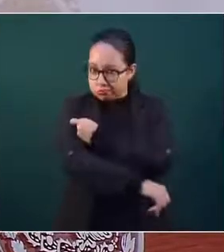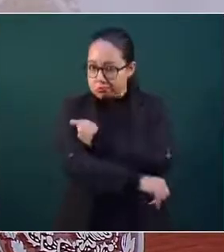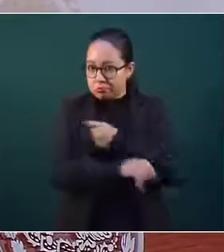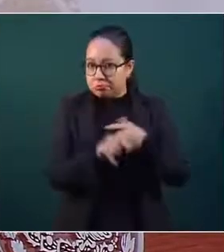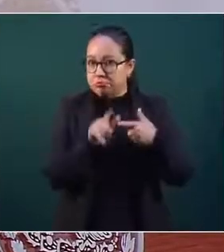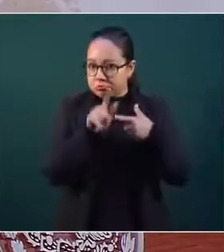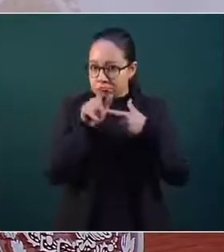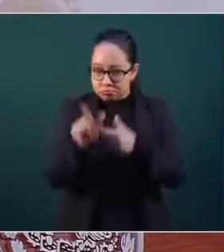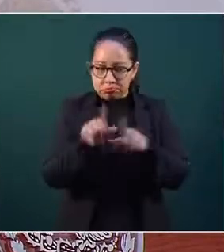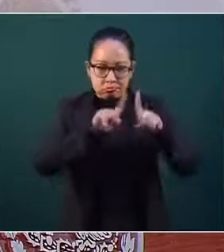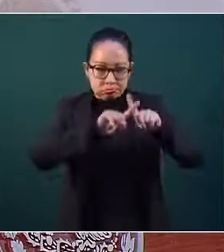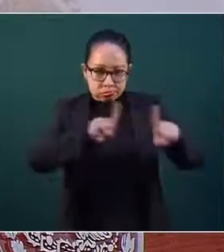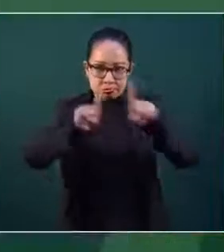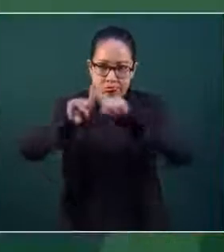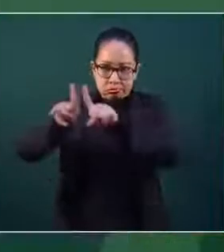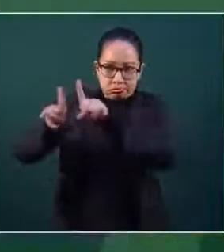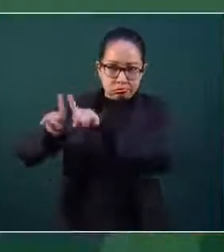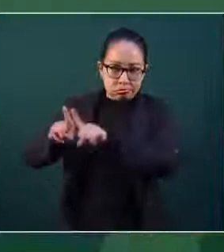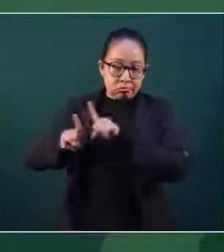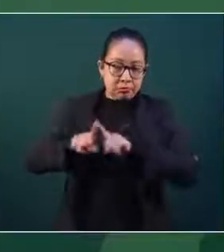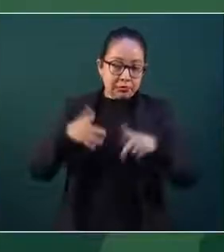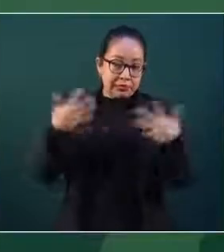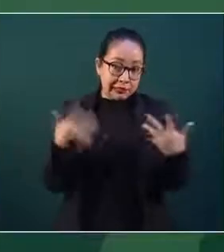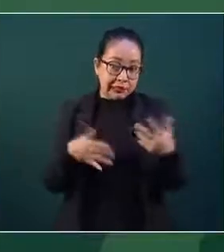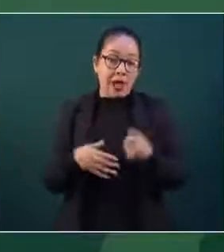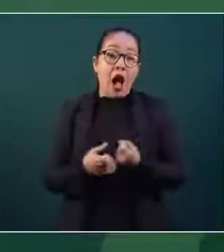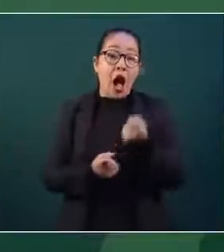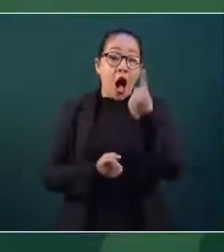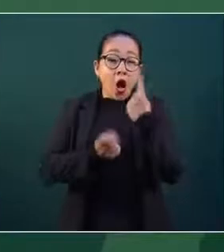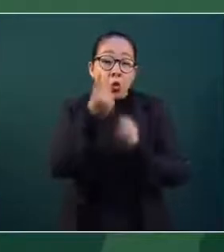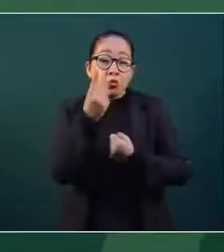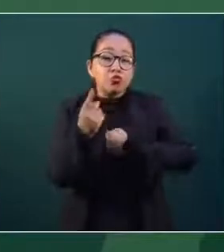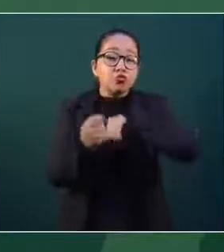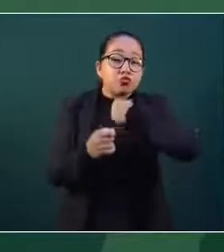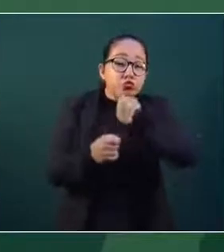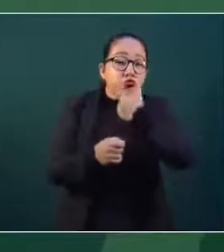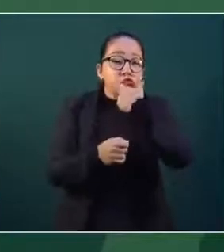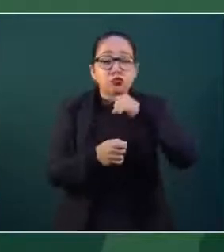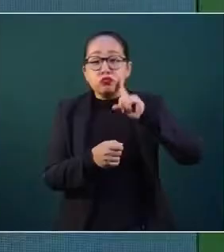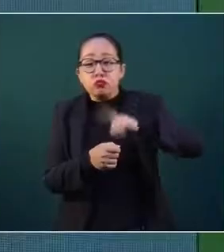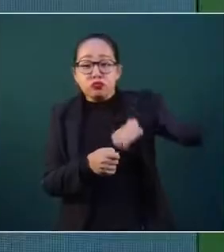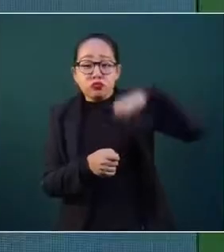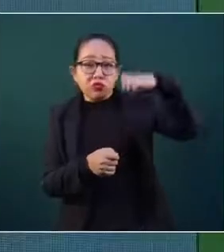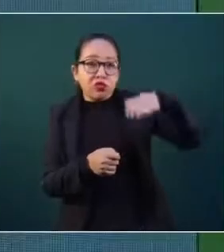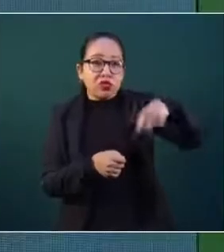a los adultos mayores que por alguna razón quedaron sin ser vacunados.